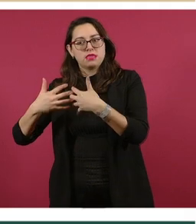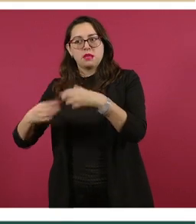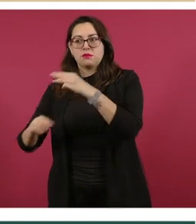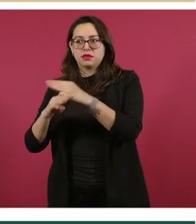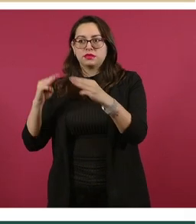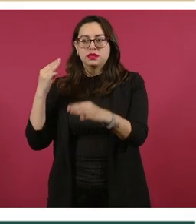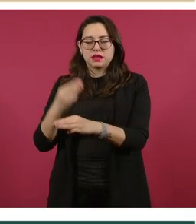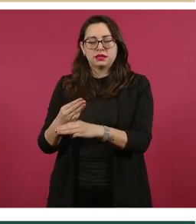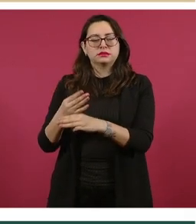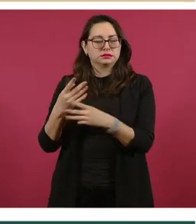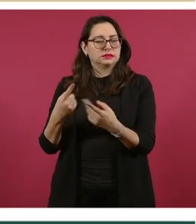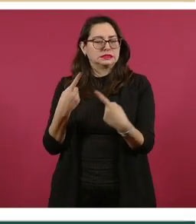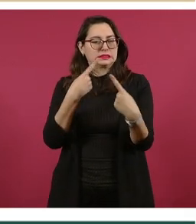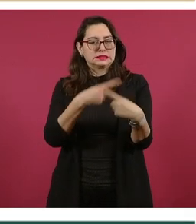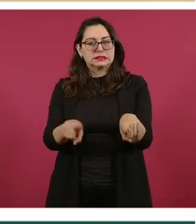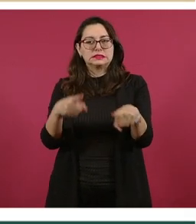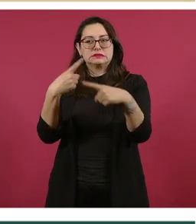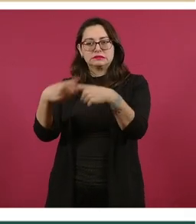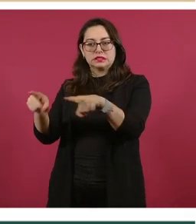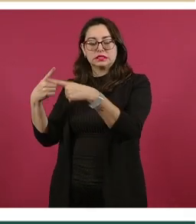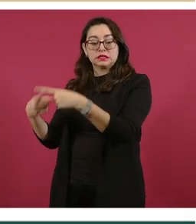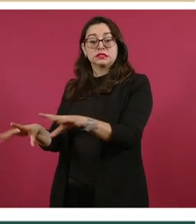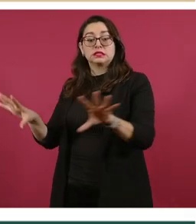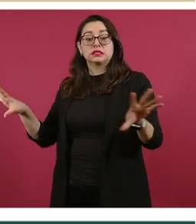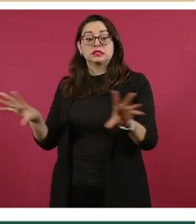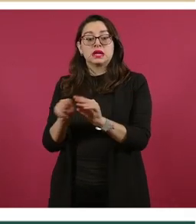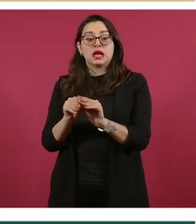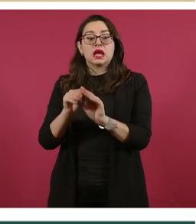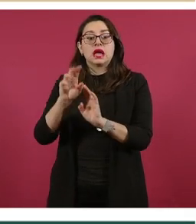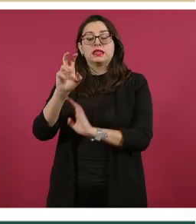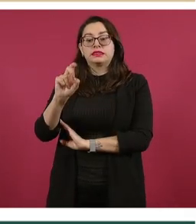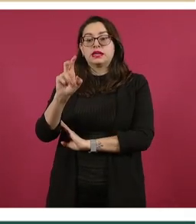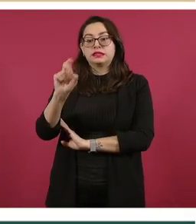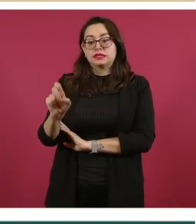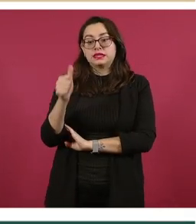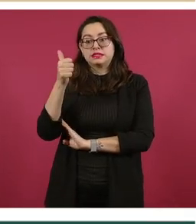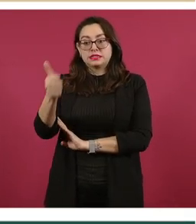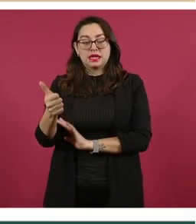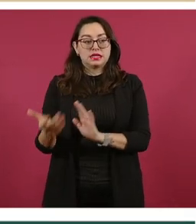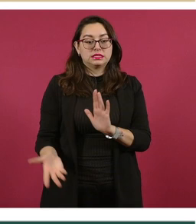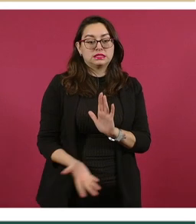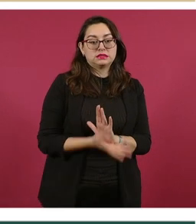concluido. Son este total de 36 obras que suman